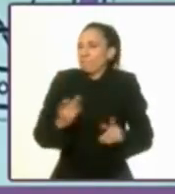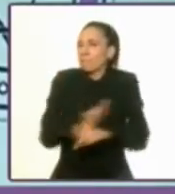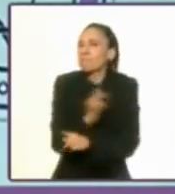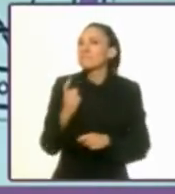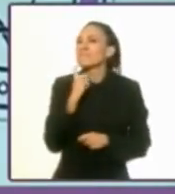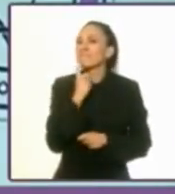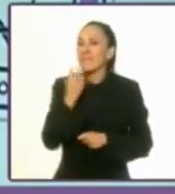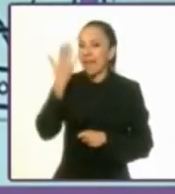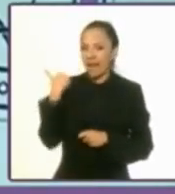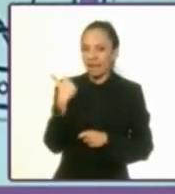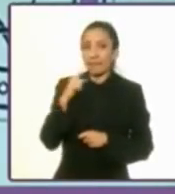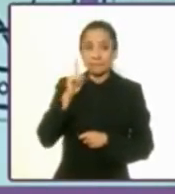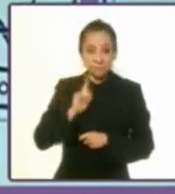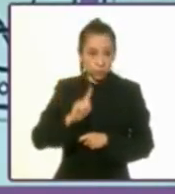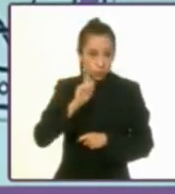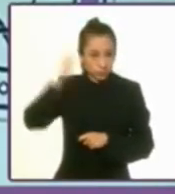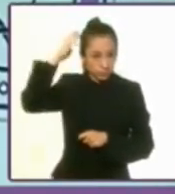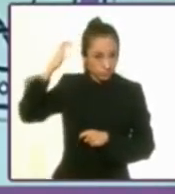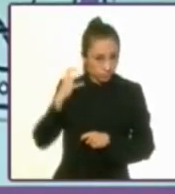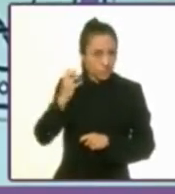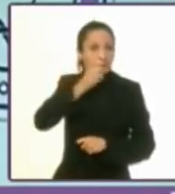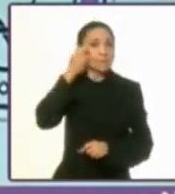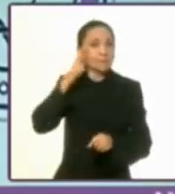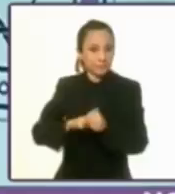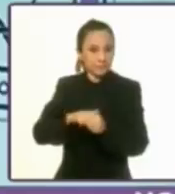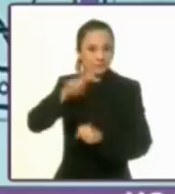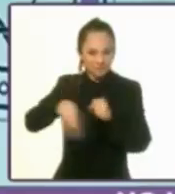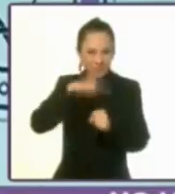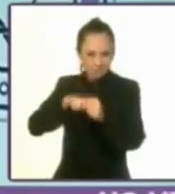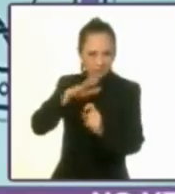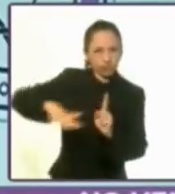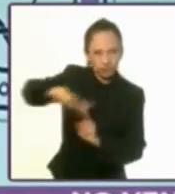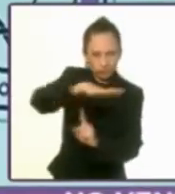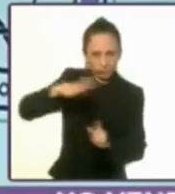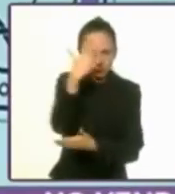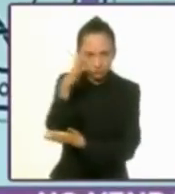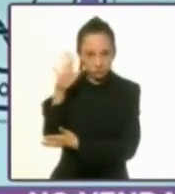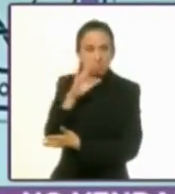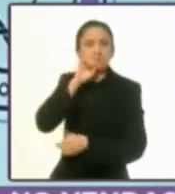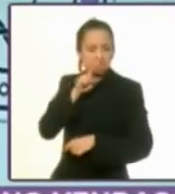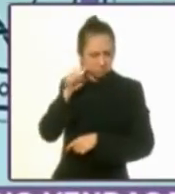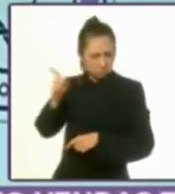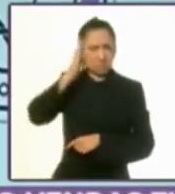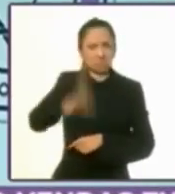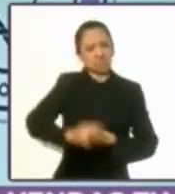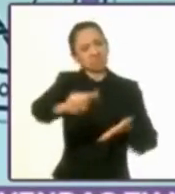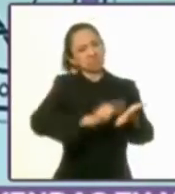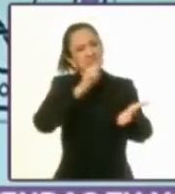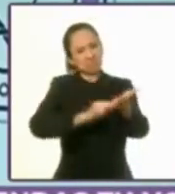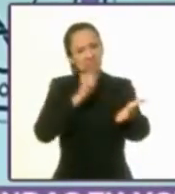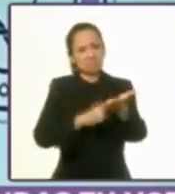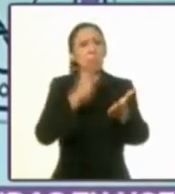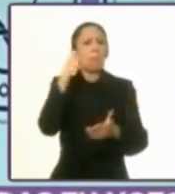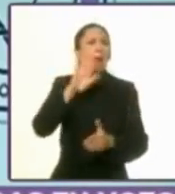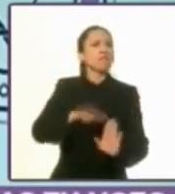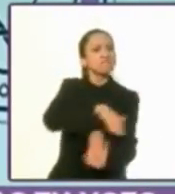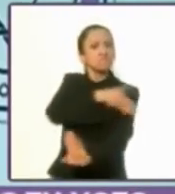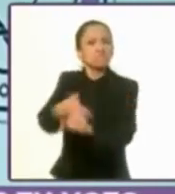era la secretaria del medio ambiente y ella firmó los dictámenes de impacto ambiental ambiental